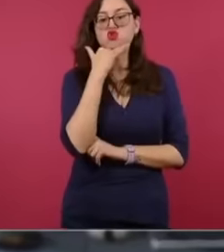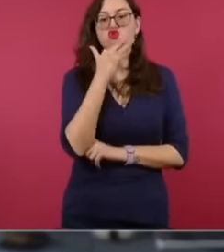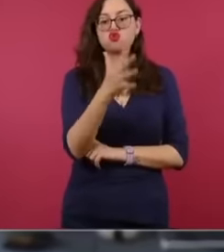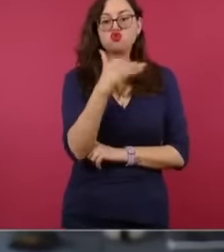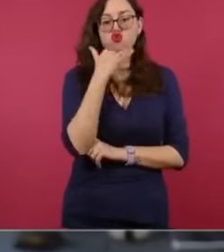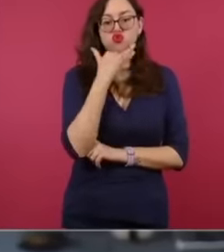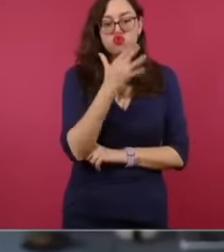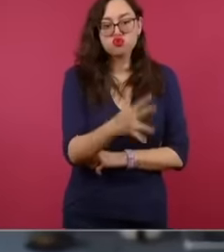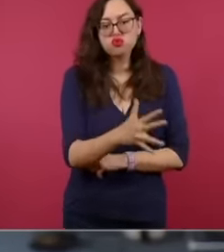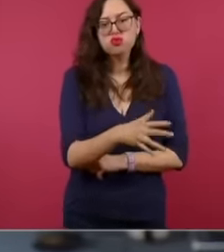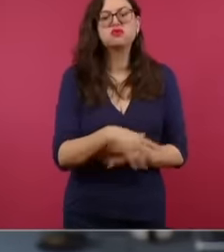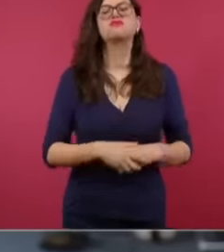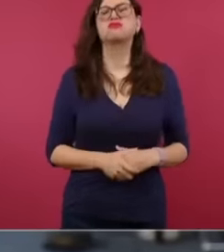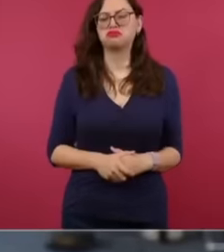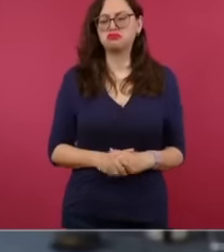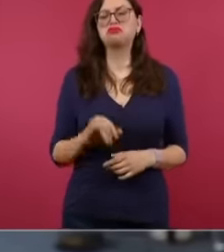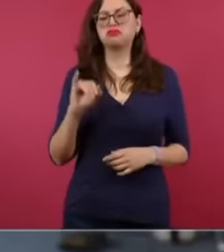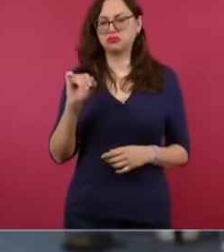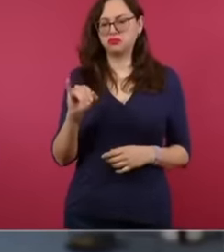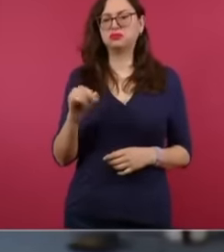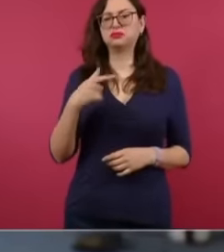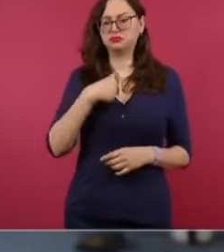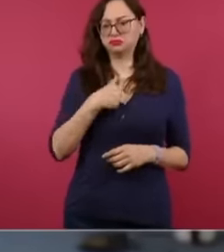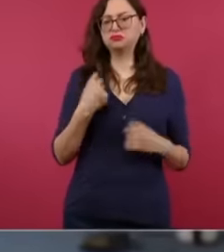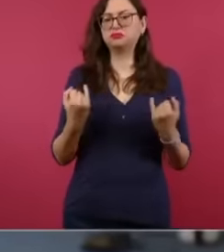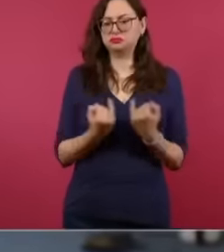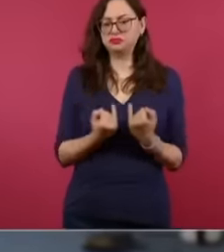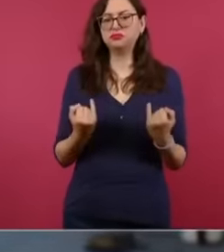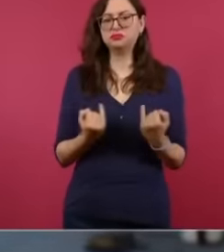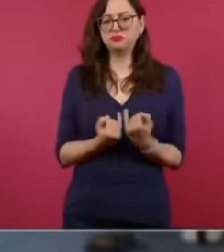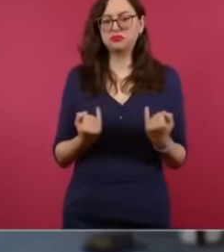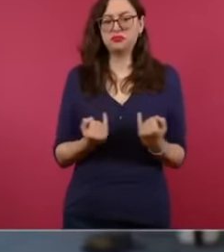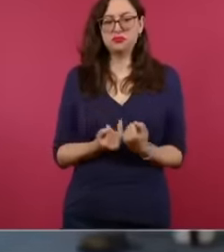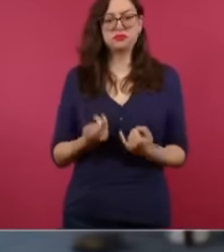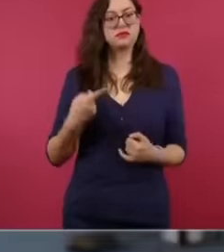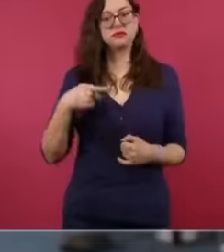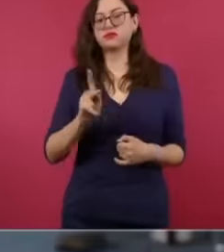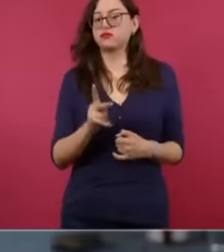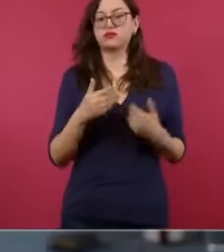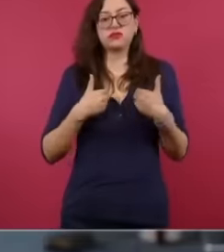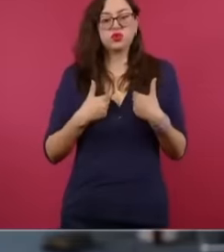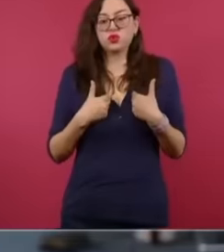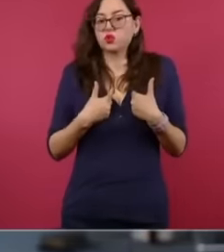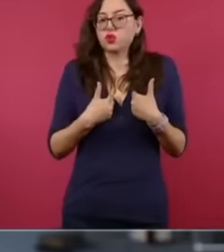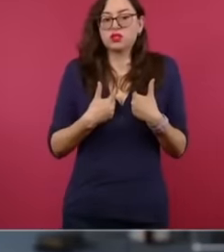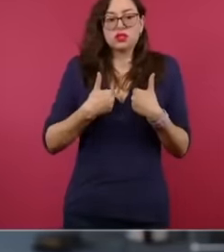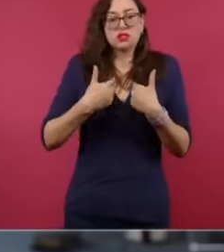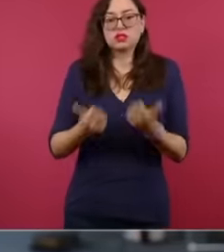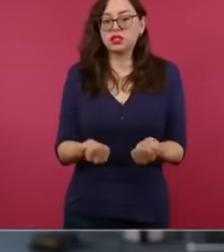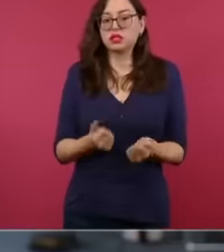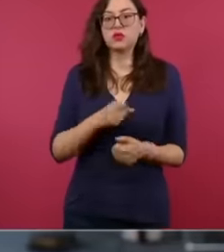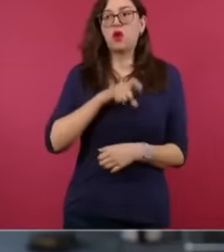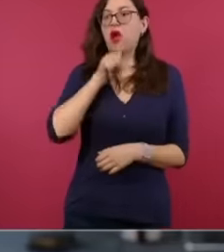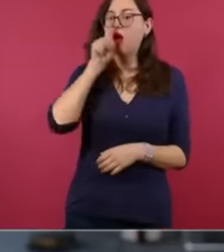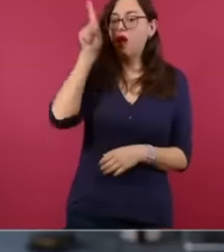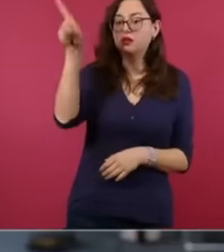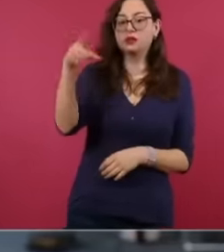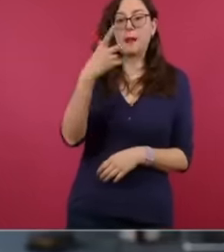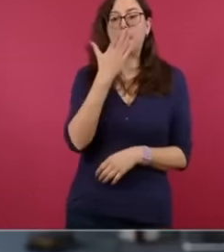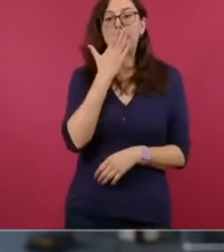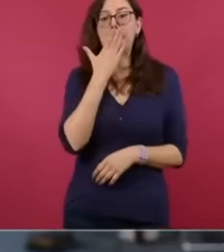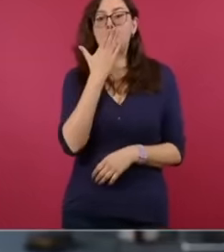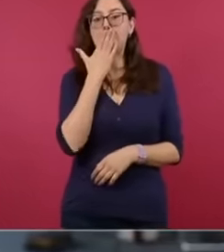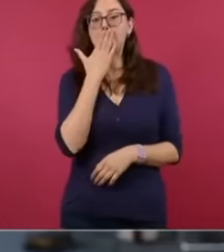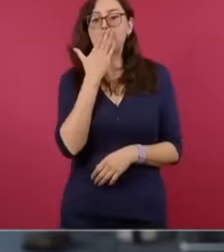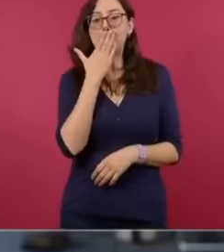coincido con usted en ese punto. Entonces no entiendo por qué usted en Sonora